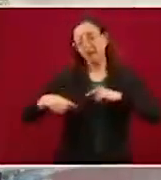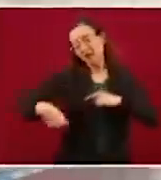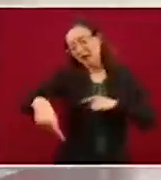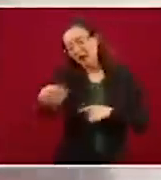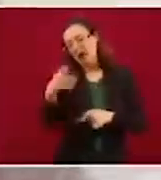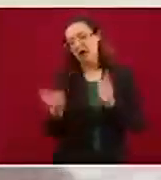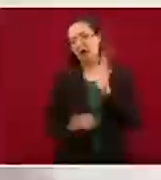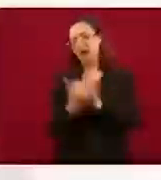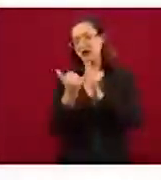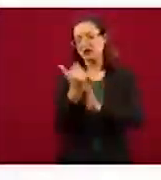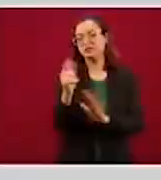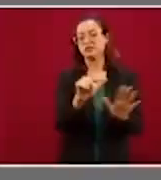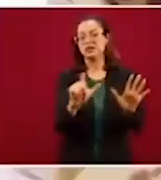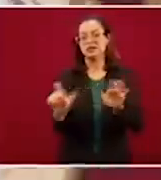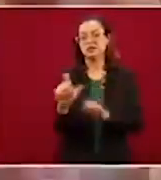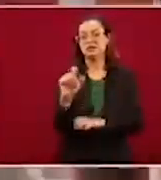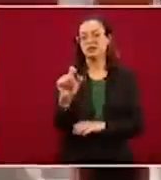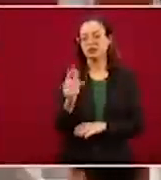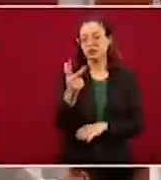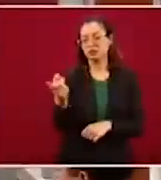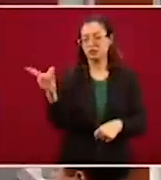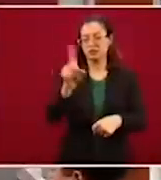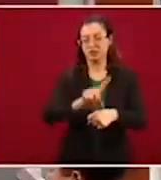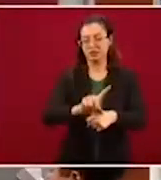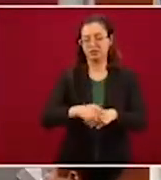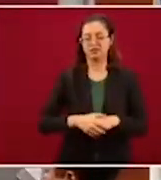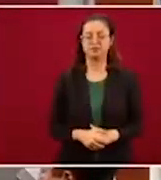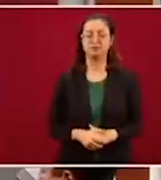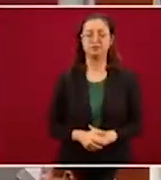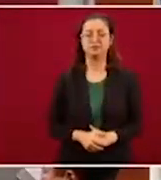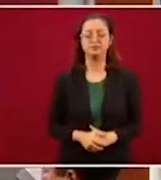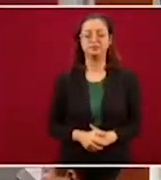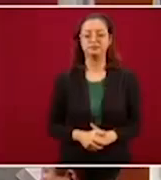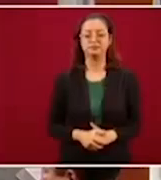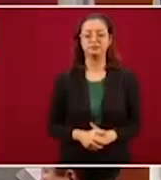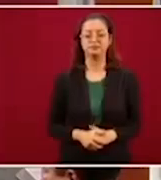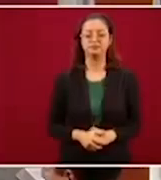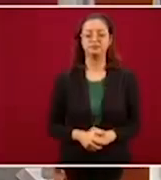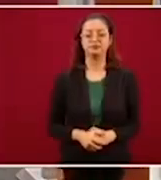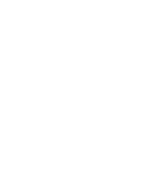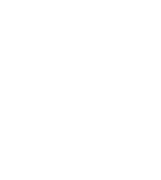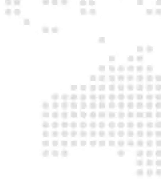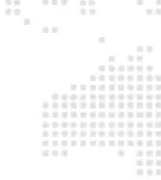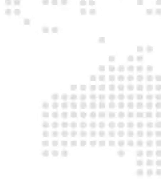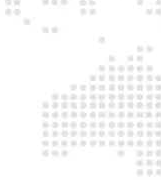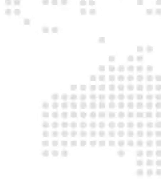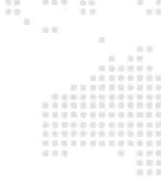728 días de construcción. Gobierno de México.